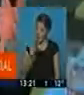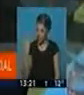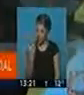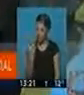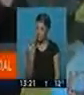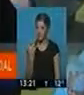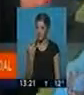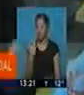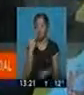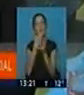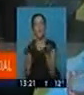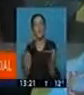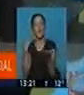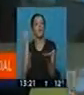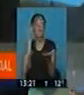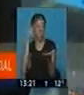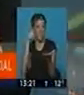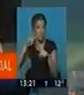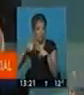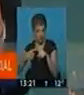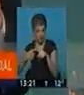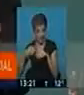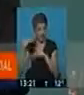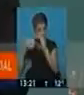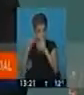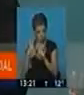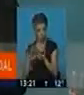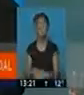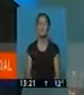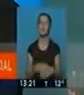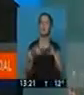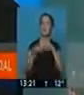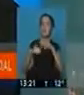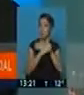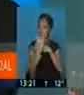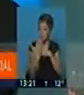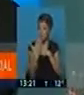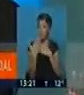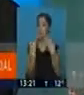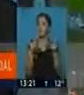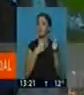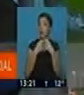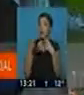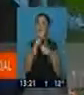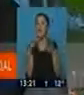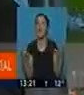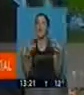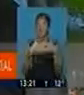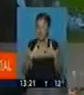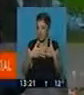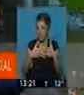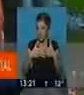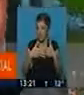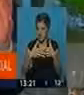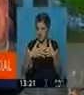de una idea política, de una idea incluso de modelo de desarrollo, que es lo siguiente. ¿El Mercosur va a ser un área de libre comercio o va a ser una unión aduanera? El Mercosur es una unión